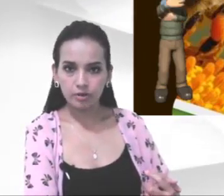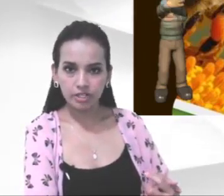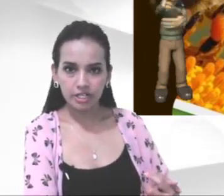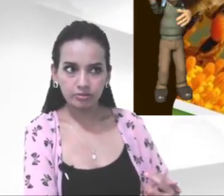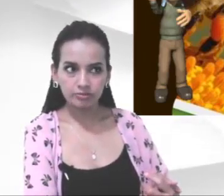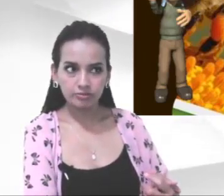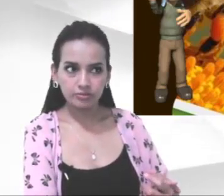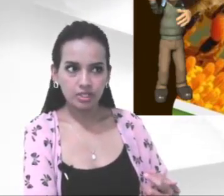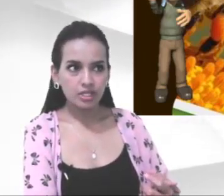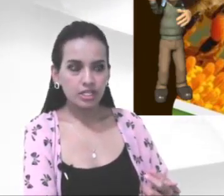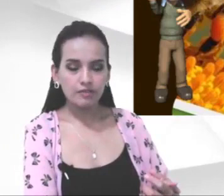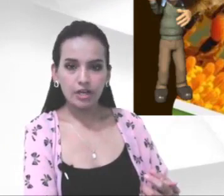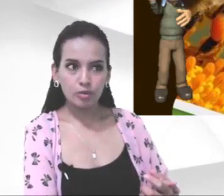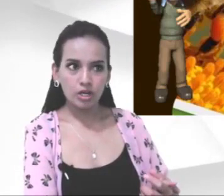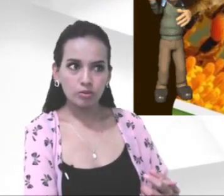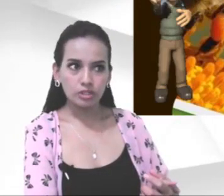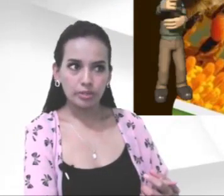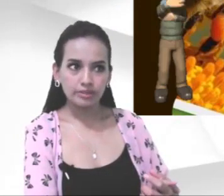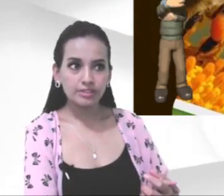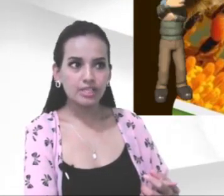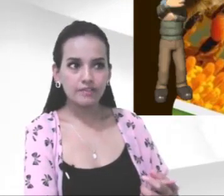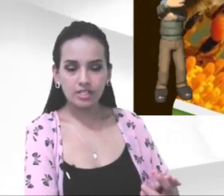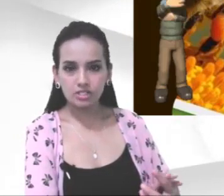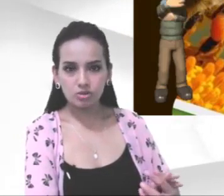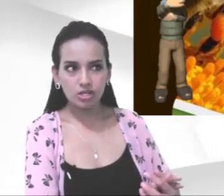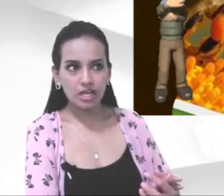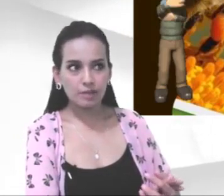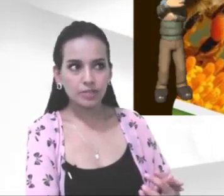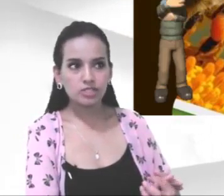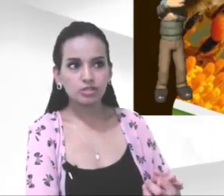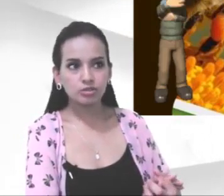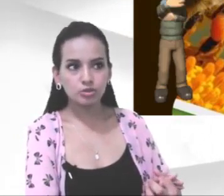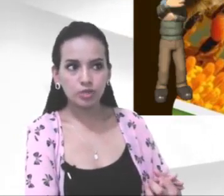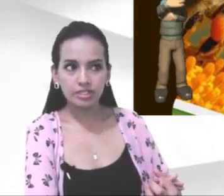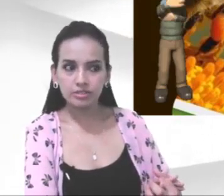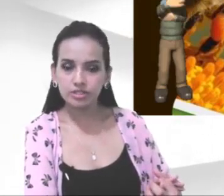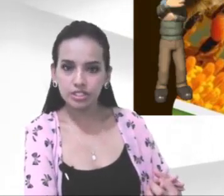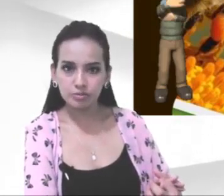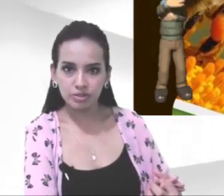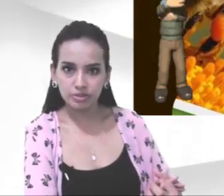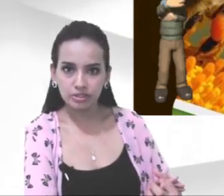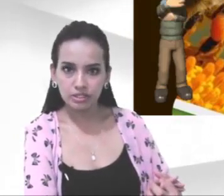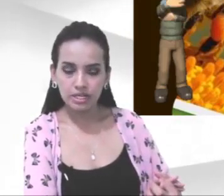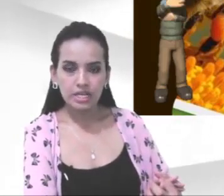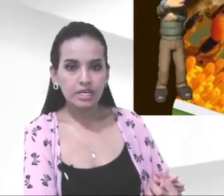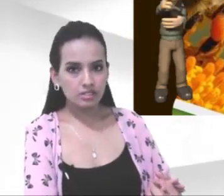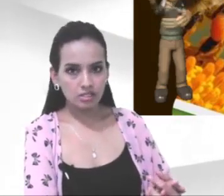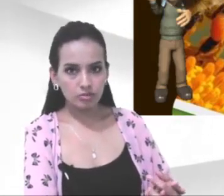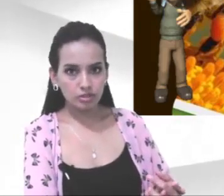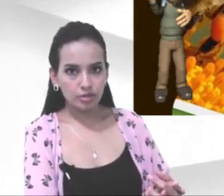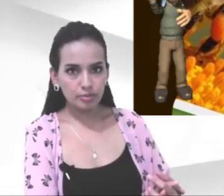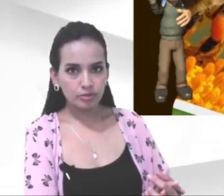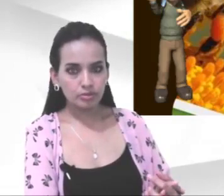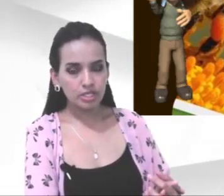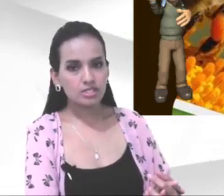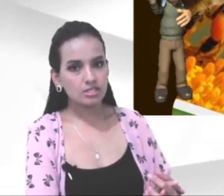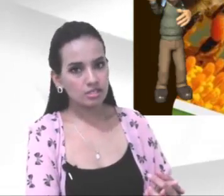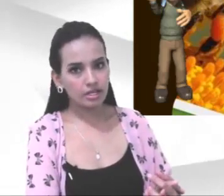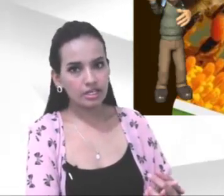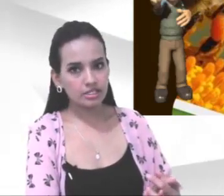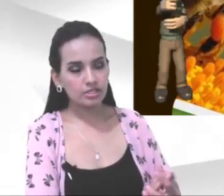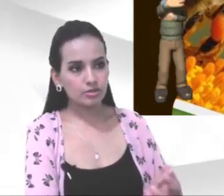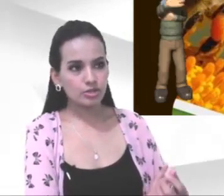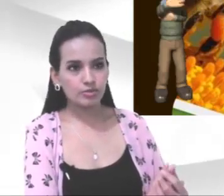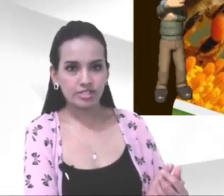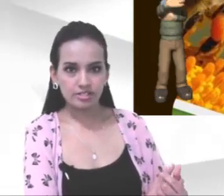y recordaron y veamos la última sabe que son las adaptaciones conductuales de los seres vivos en esta última pregunta se